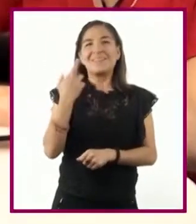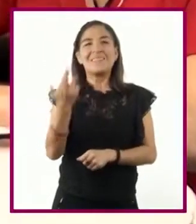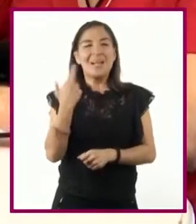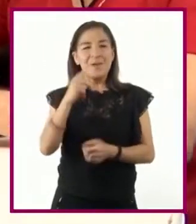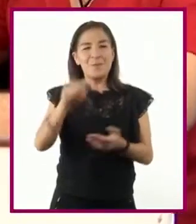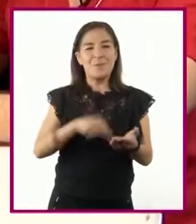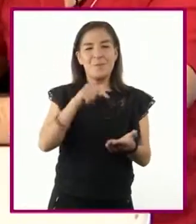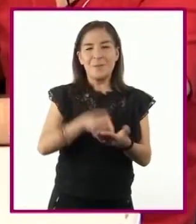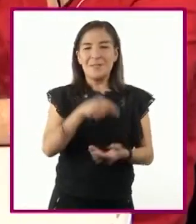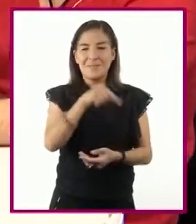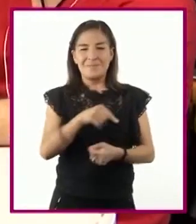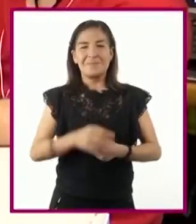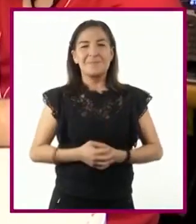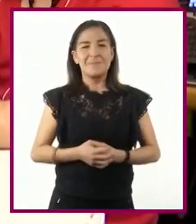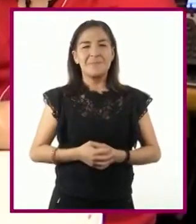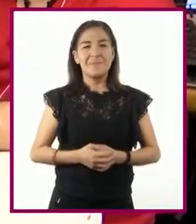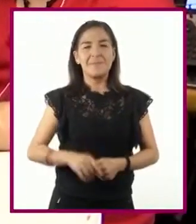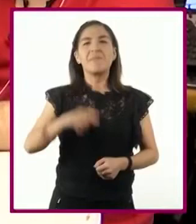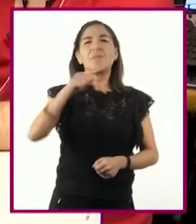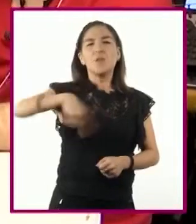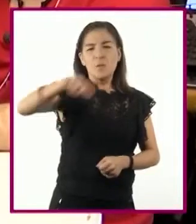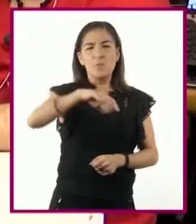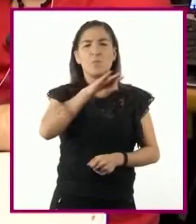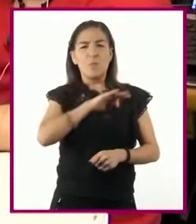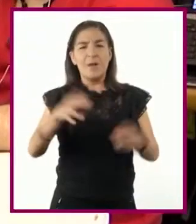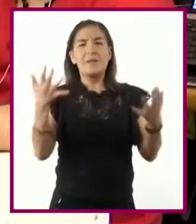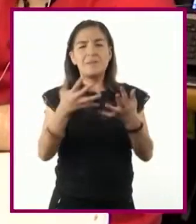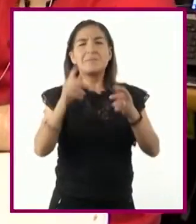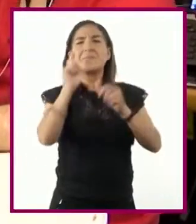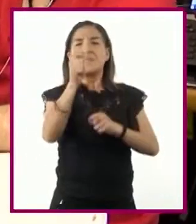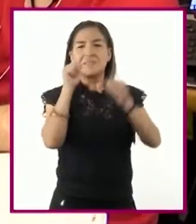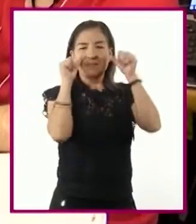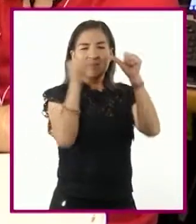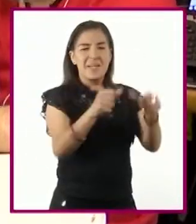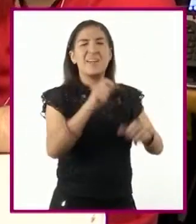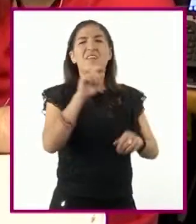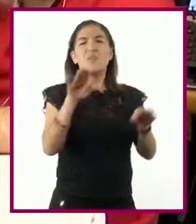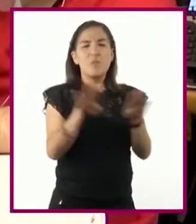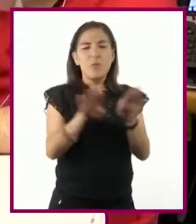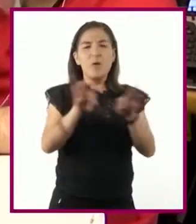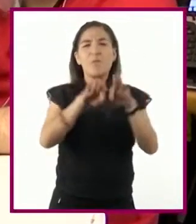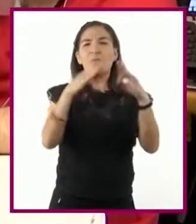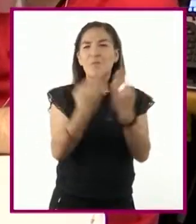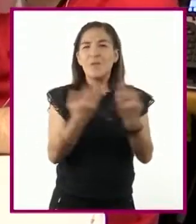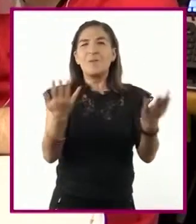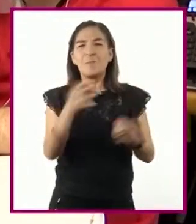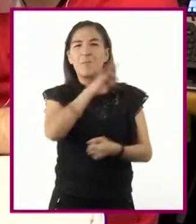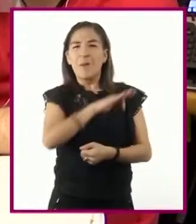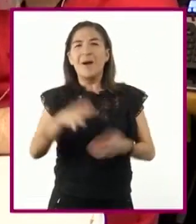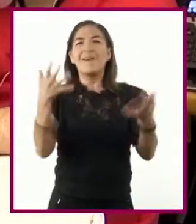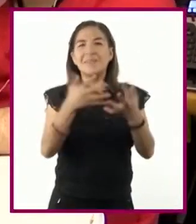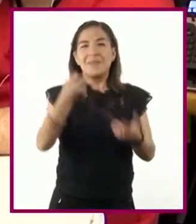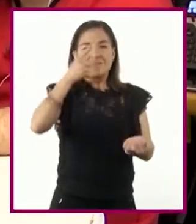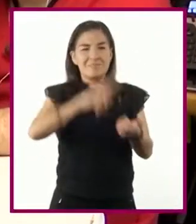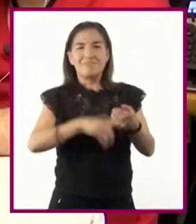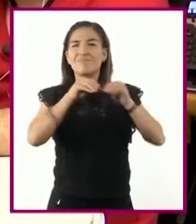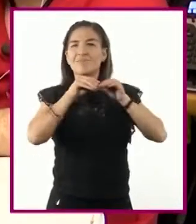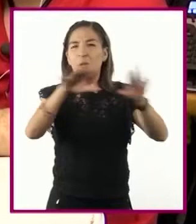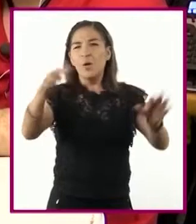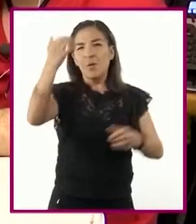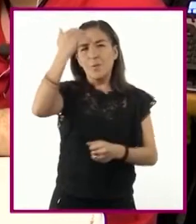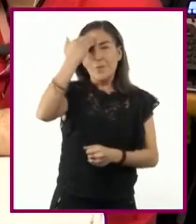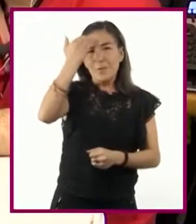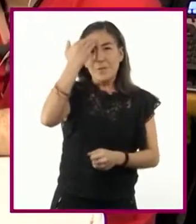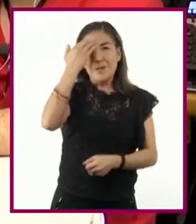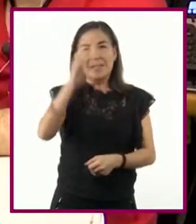a continuación, ustedes podrán apreciar de qué forma es posible transmitir